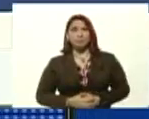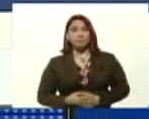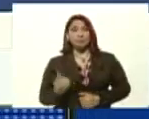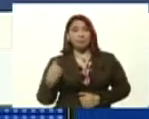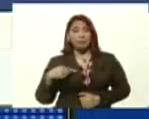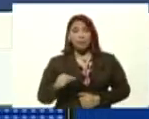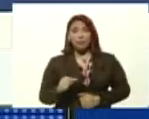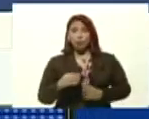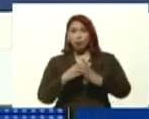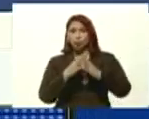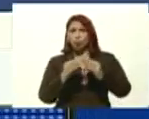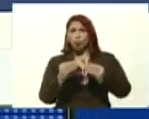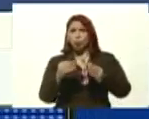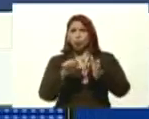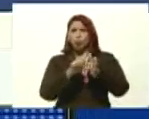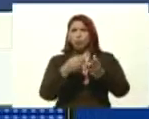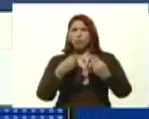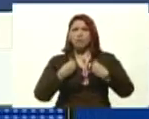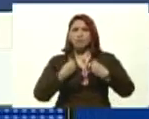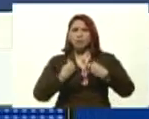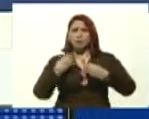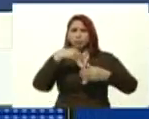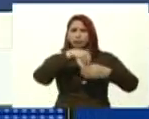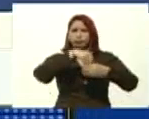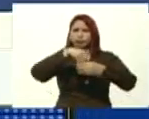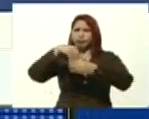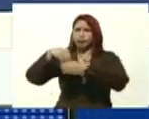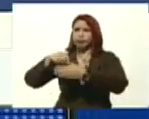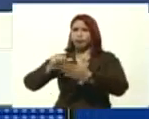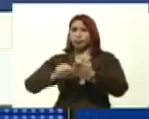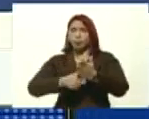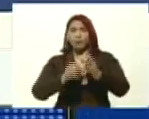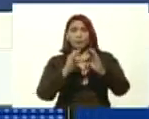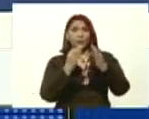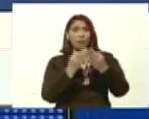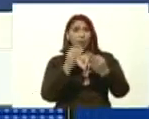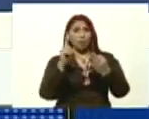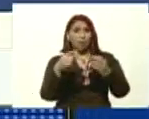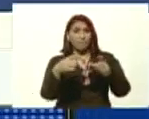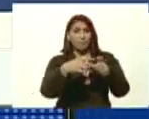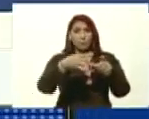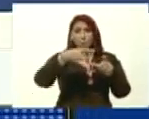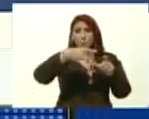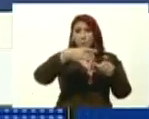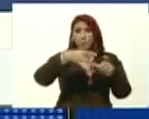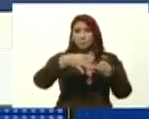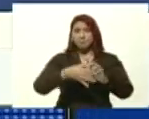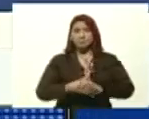Tenemos su dirección, su cédula, su carnet de la patria.